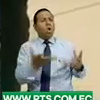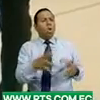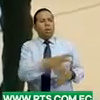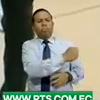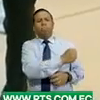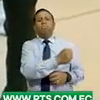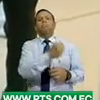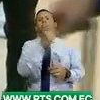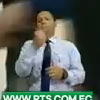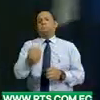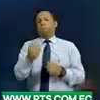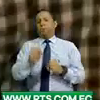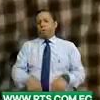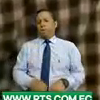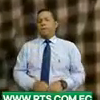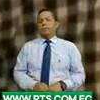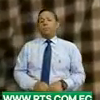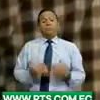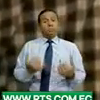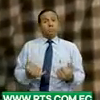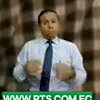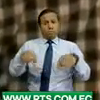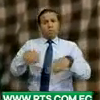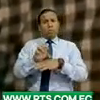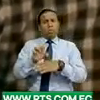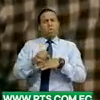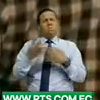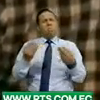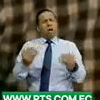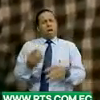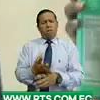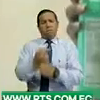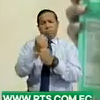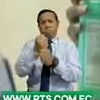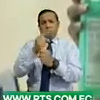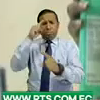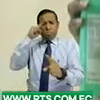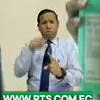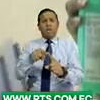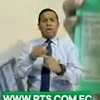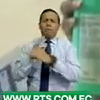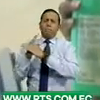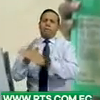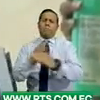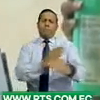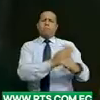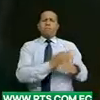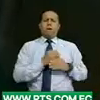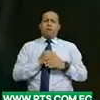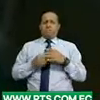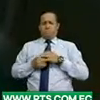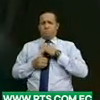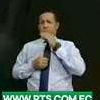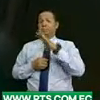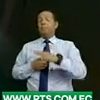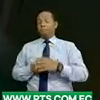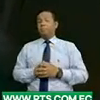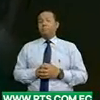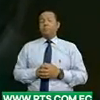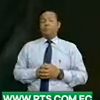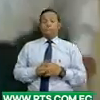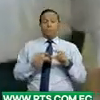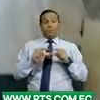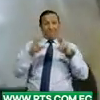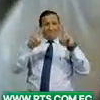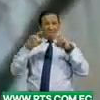día se suman más medidas en nuestro país para controlar la propagación del COVID-19. La Dirección Nacional de Aviación Civil, en coordinación con